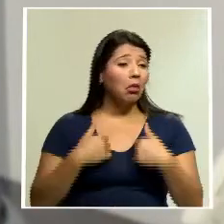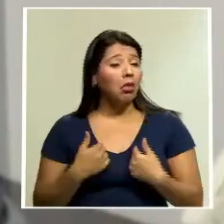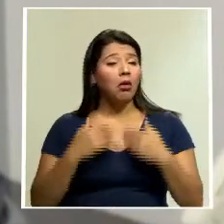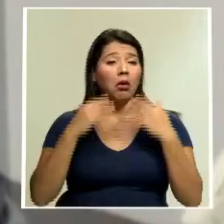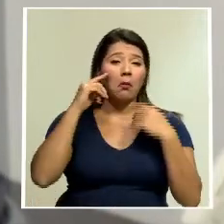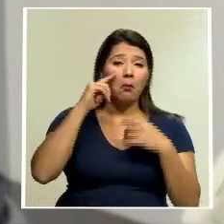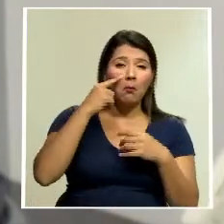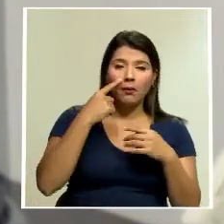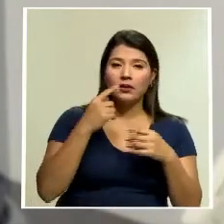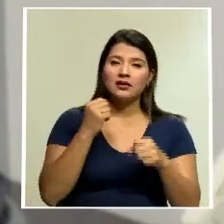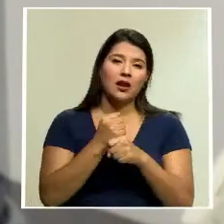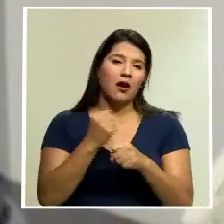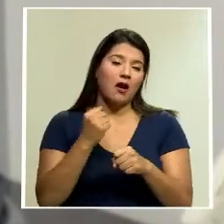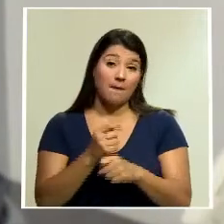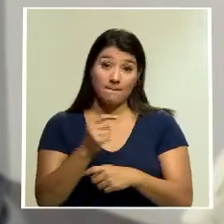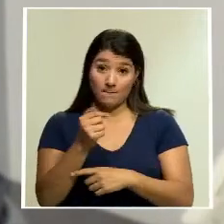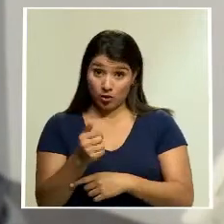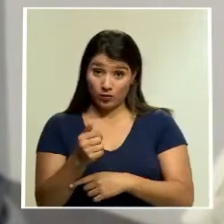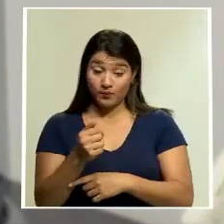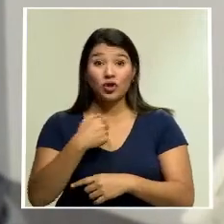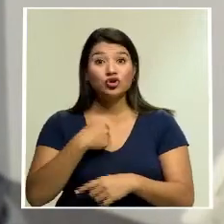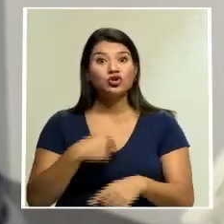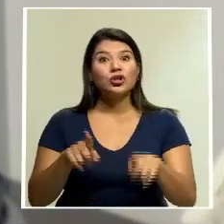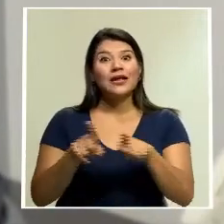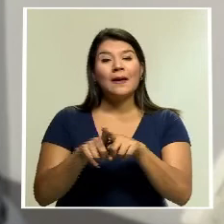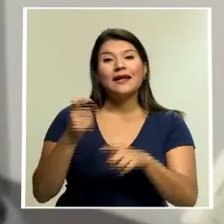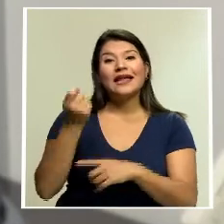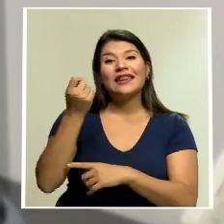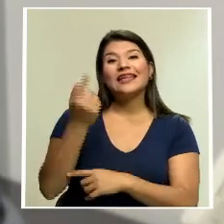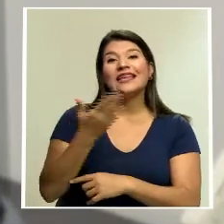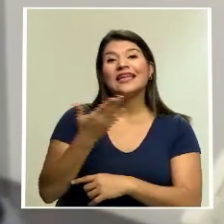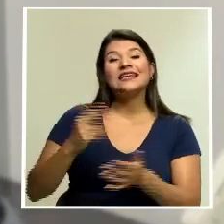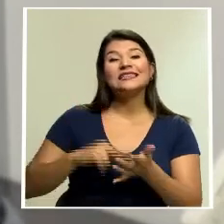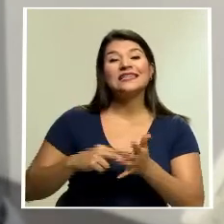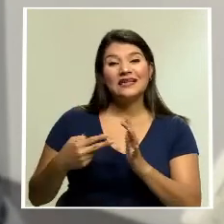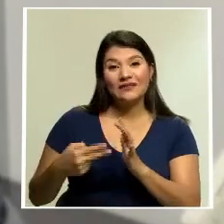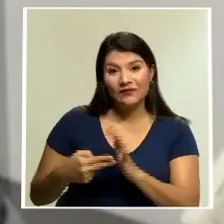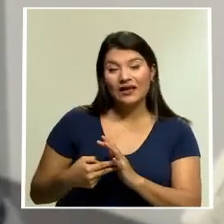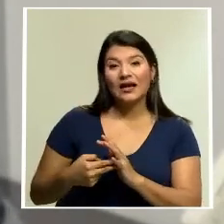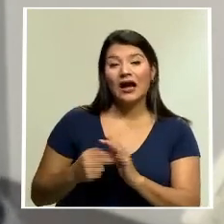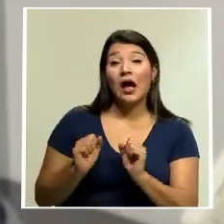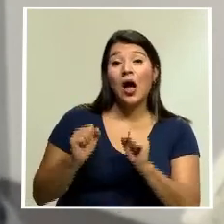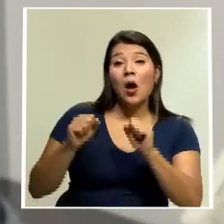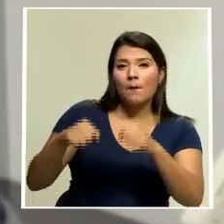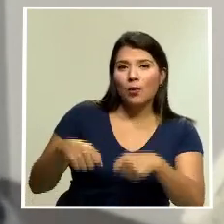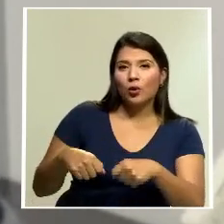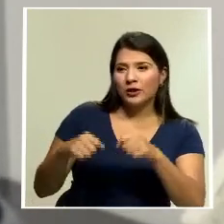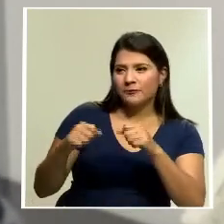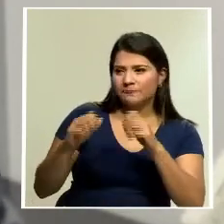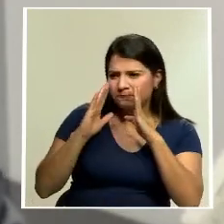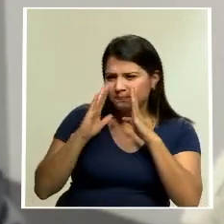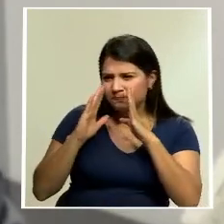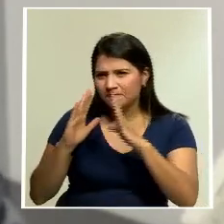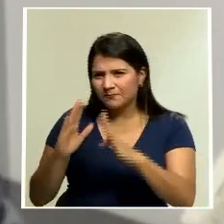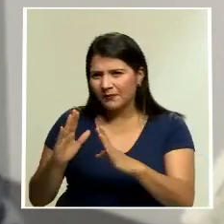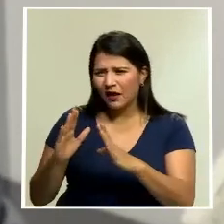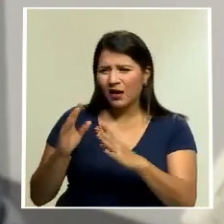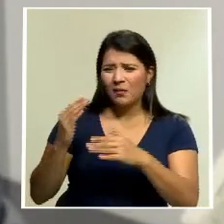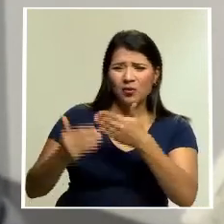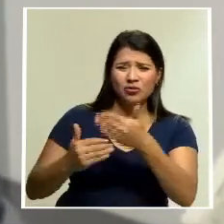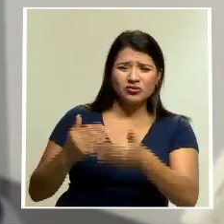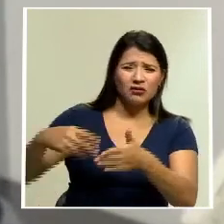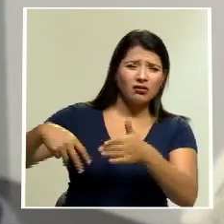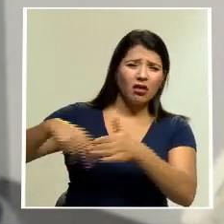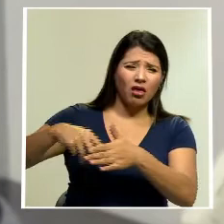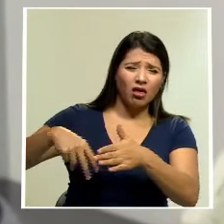menos. Entendí también lo que significa lidiar contra la burocracia. Bueno, estuve 8 años,